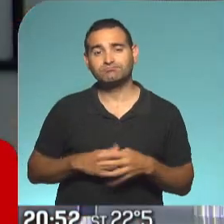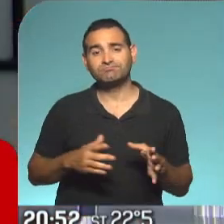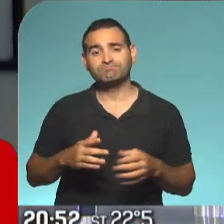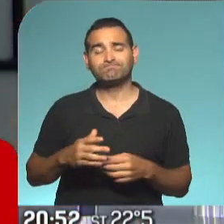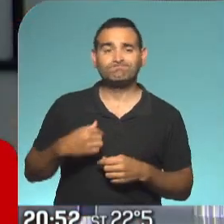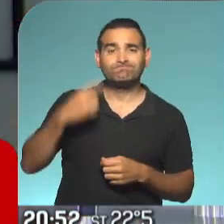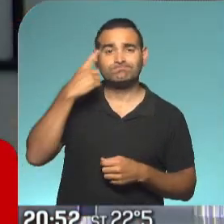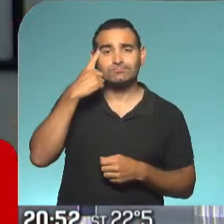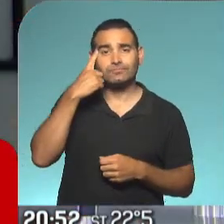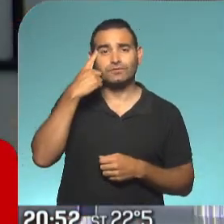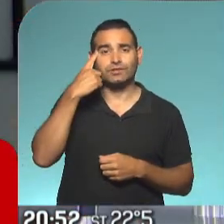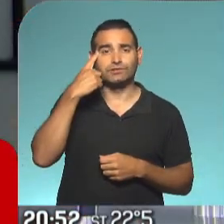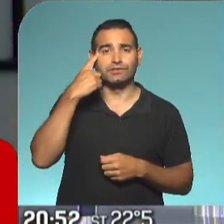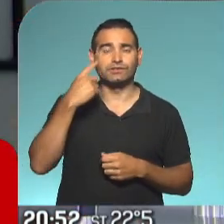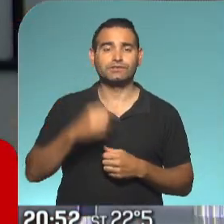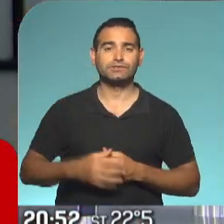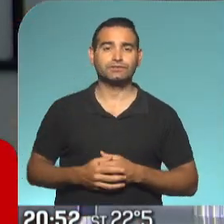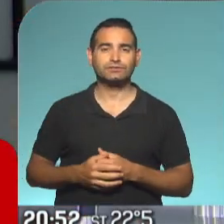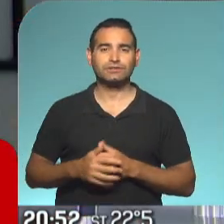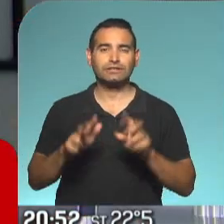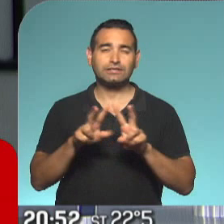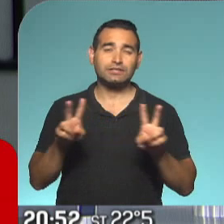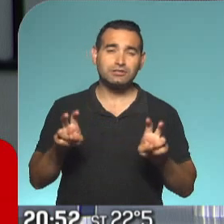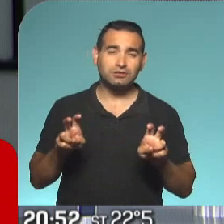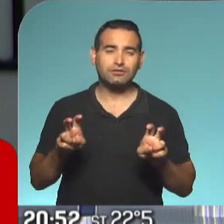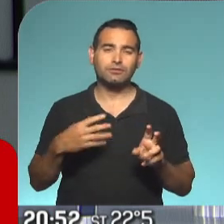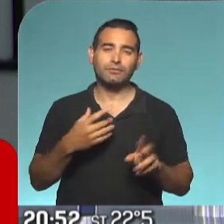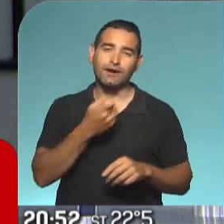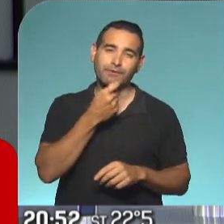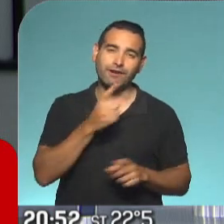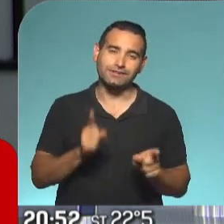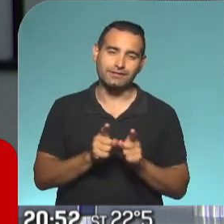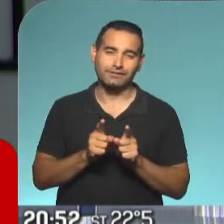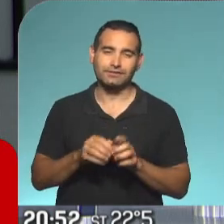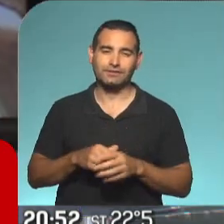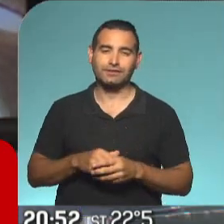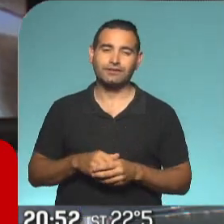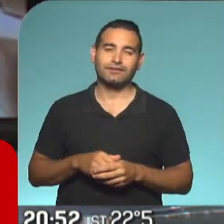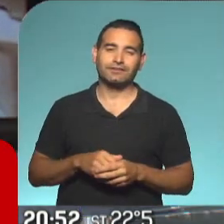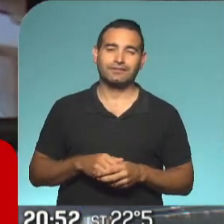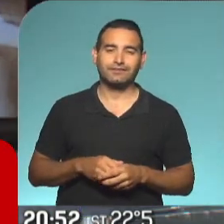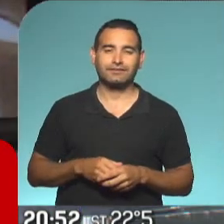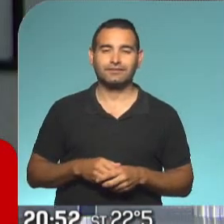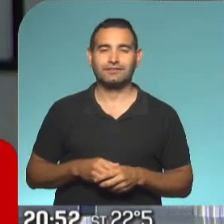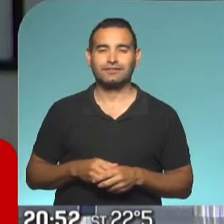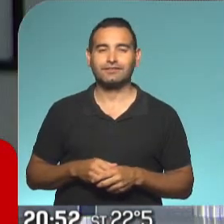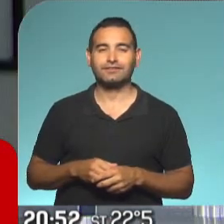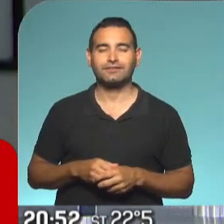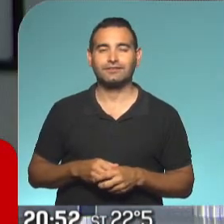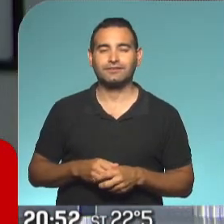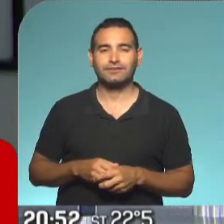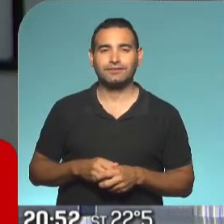hay un título o una referencia, hacérmela un poquito más fácil que sintetizar. Te hago una bajada. Claro, una